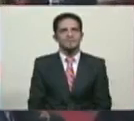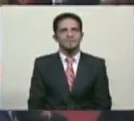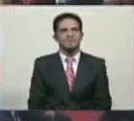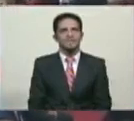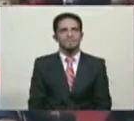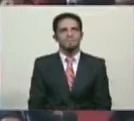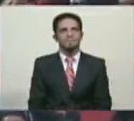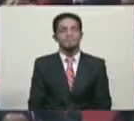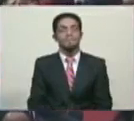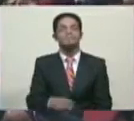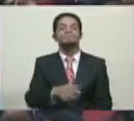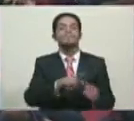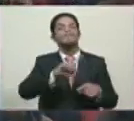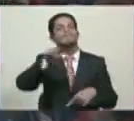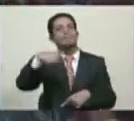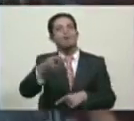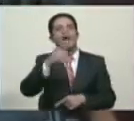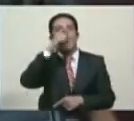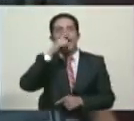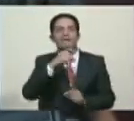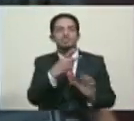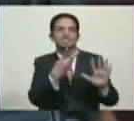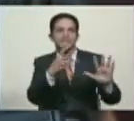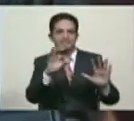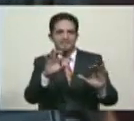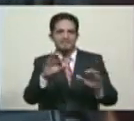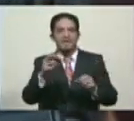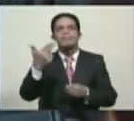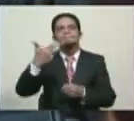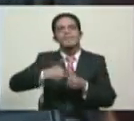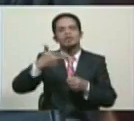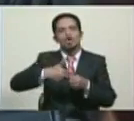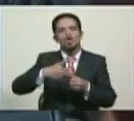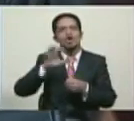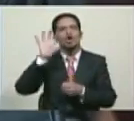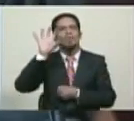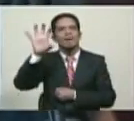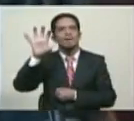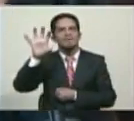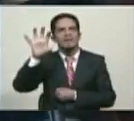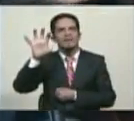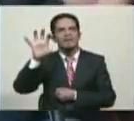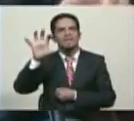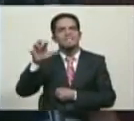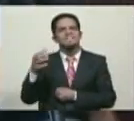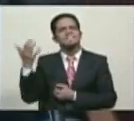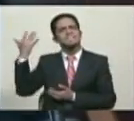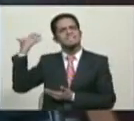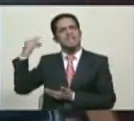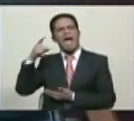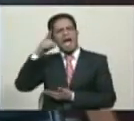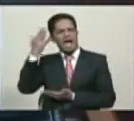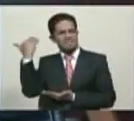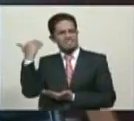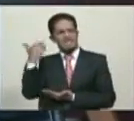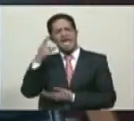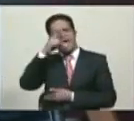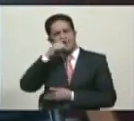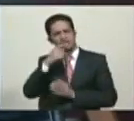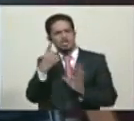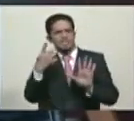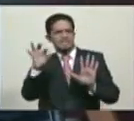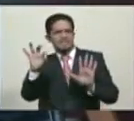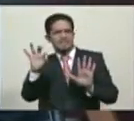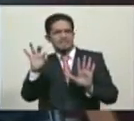Año 70, petróleo y patria. Veníamos en los 60 de una década